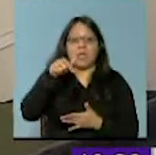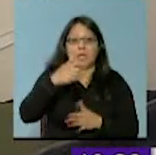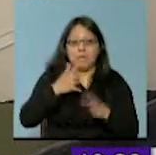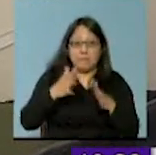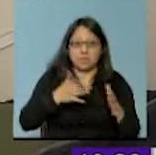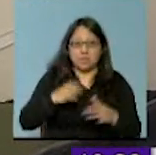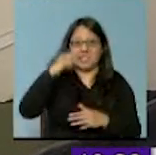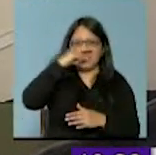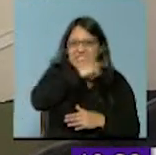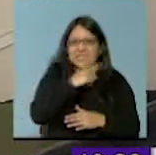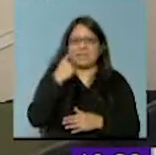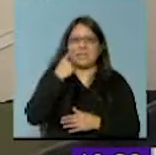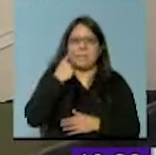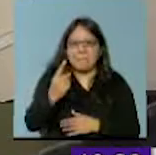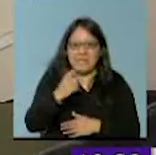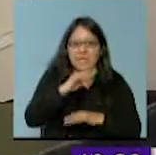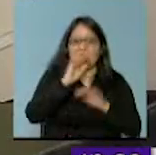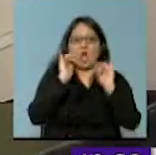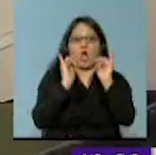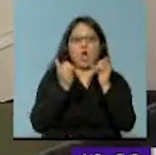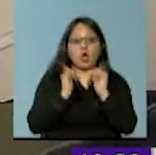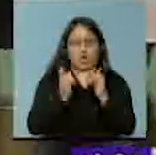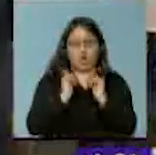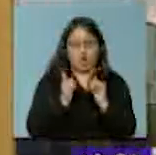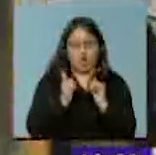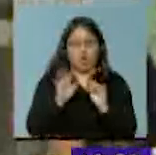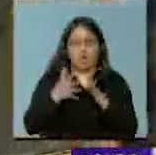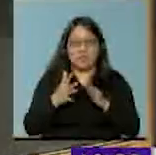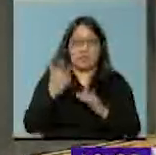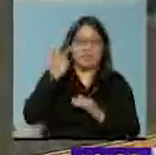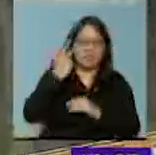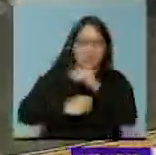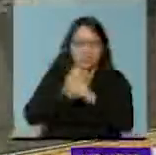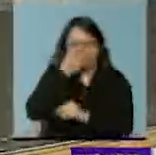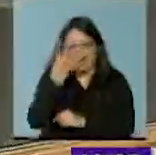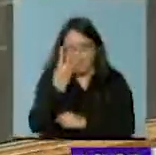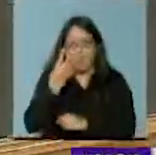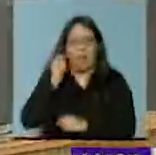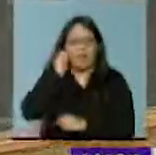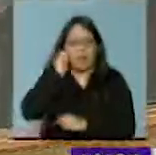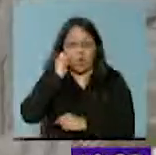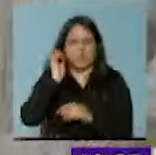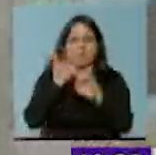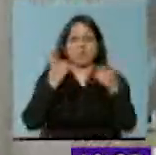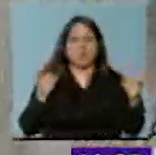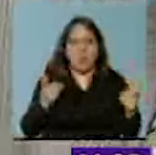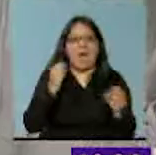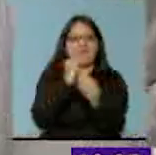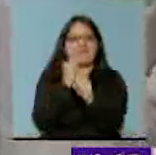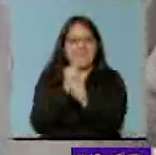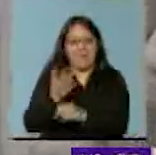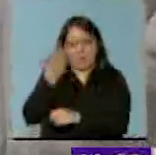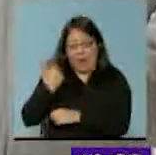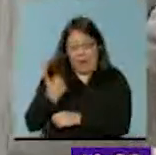menos 7.000 chicos jóvenes que son de 18 a 24 años que no tienen ningún oficio, no tienen ninguna